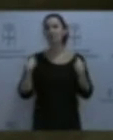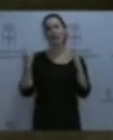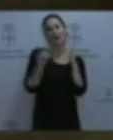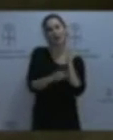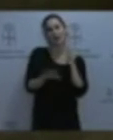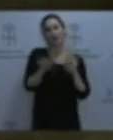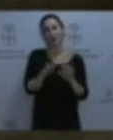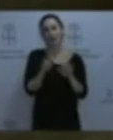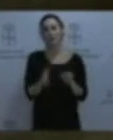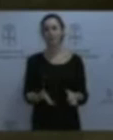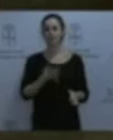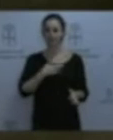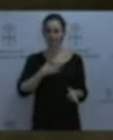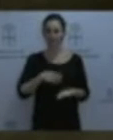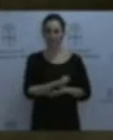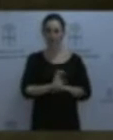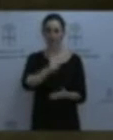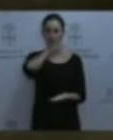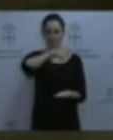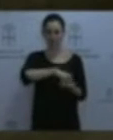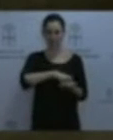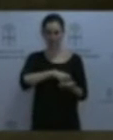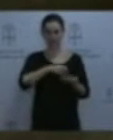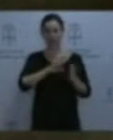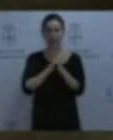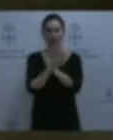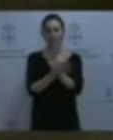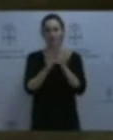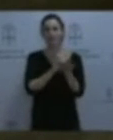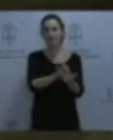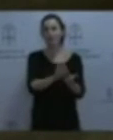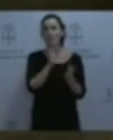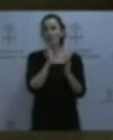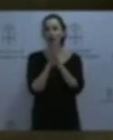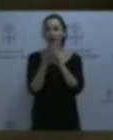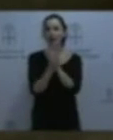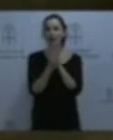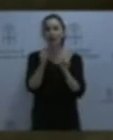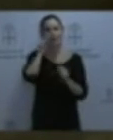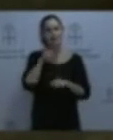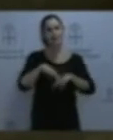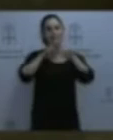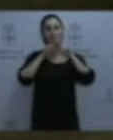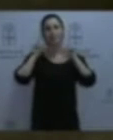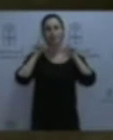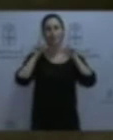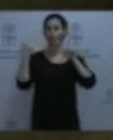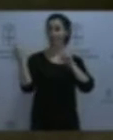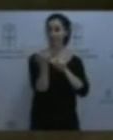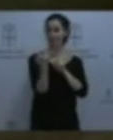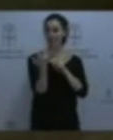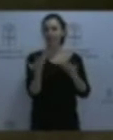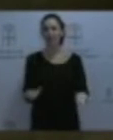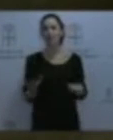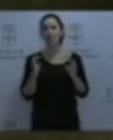aprendizaje corresponde a su consejería, a través del servicio en concreto de inspección educativa. La inspección del sistema